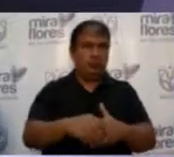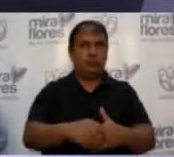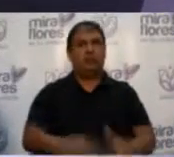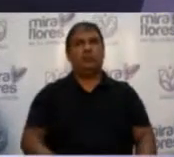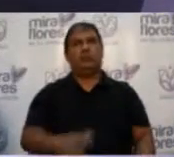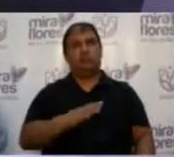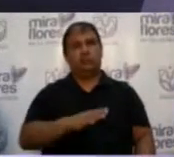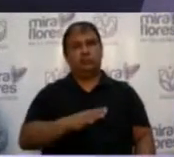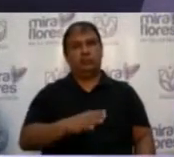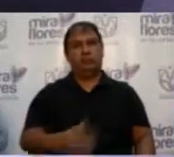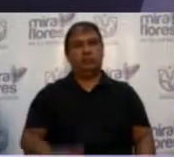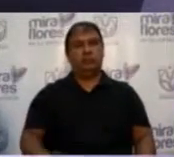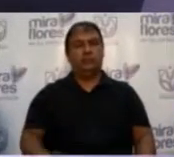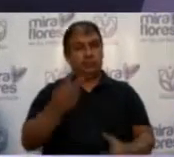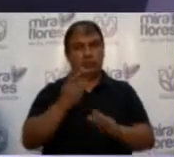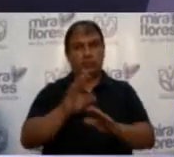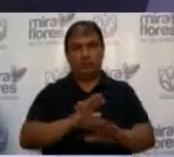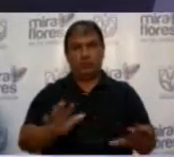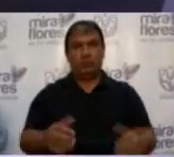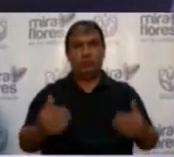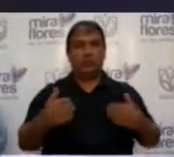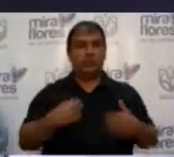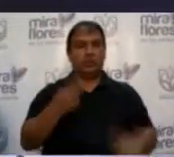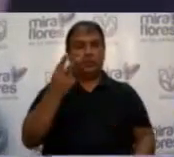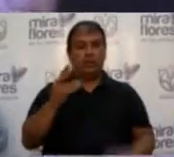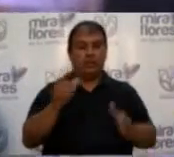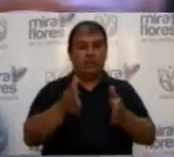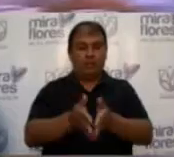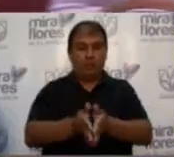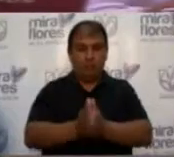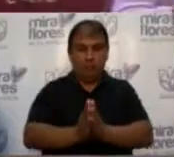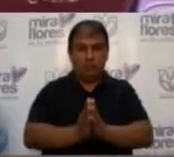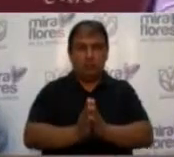consideración. Es todo, señor alcalde. Bien, tenemos dos pedidos